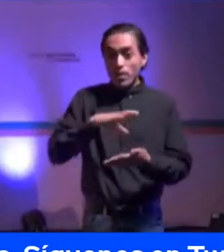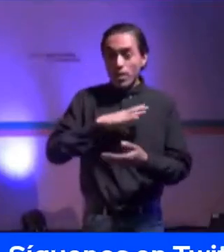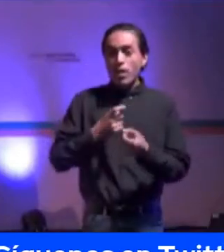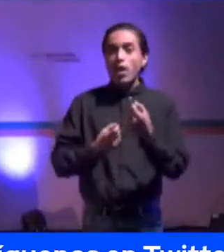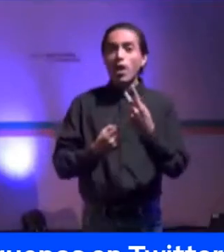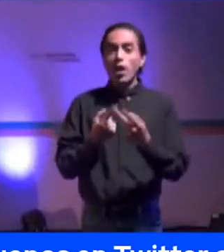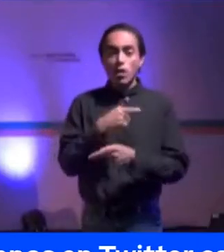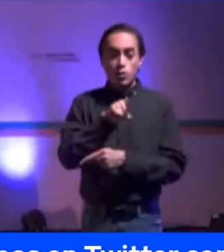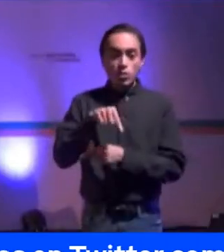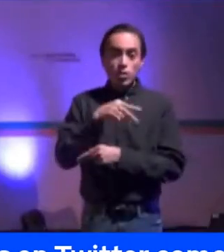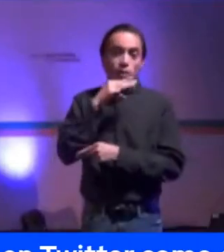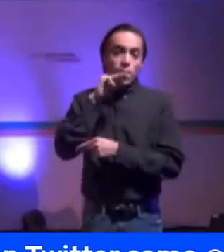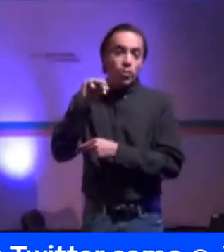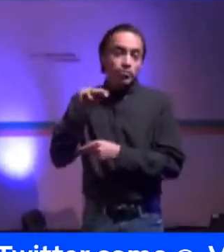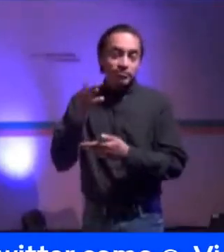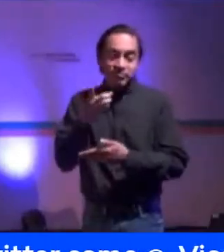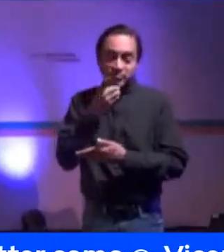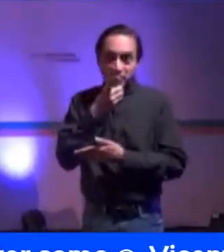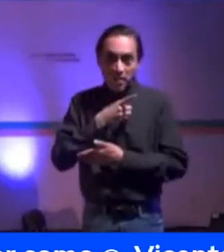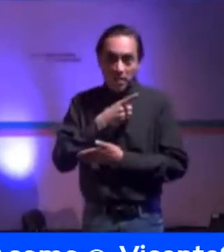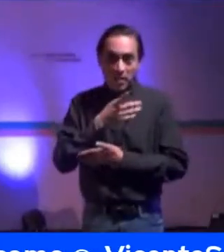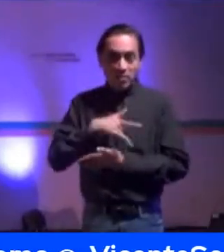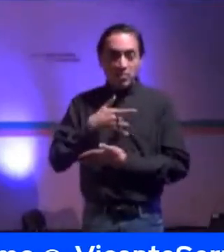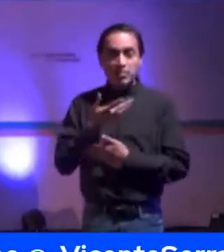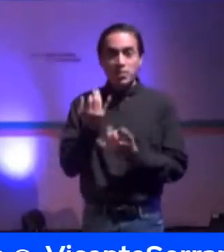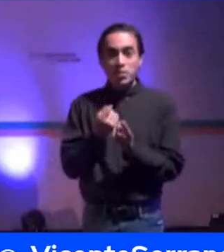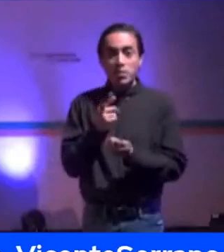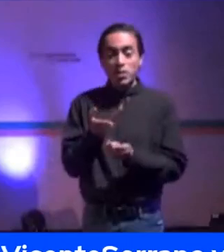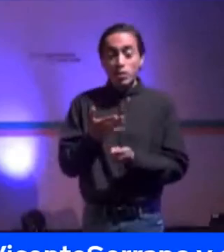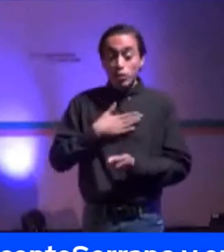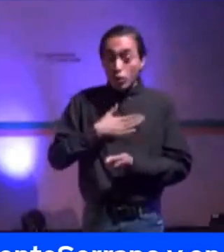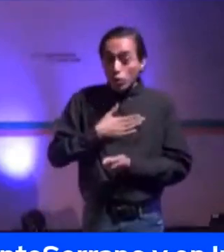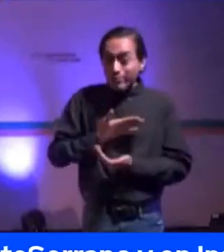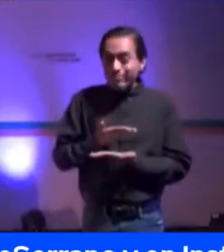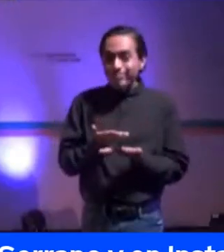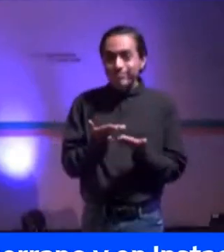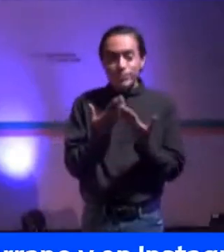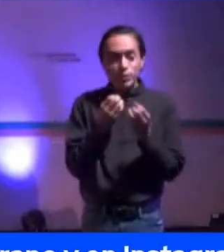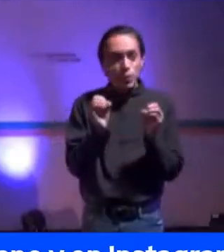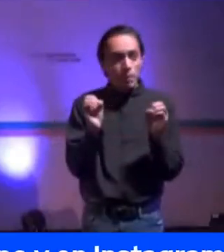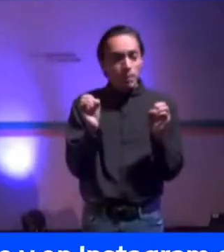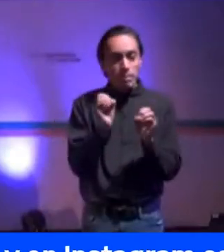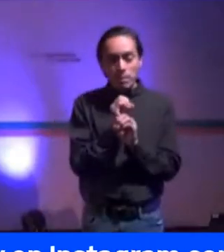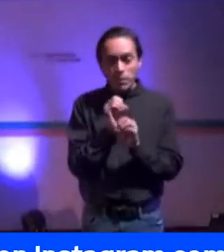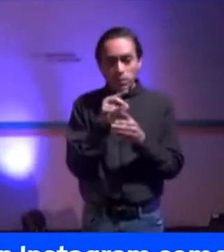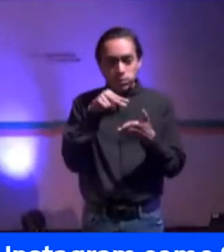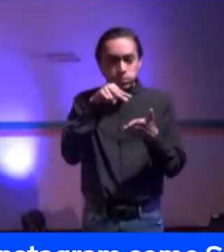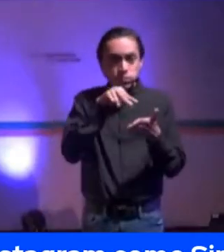muy generosas. No sé qué se nos atoró, dónde andaba yo que no pude asistir.